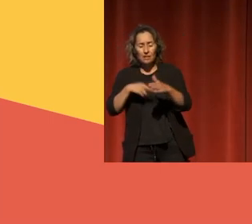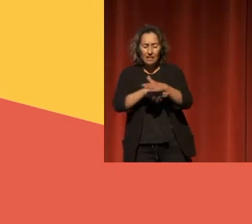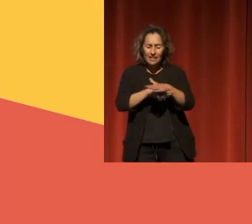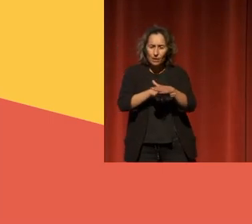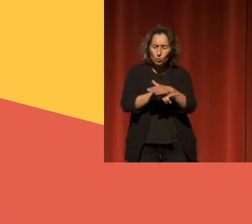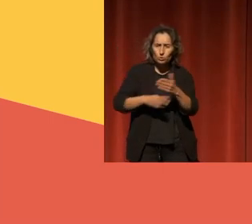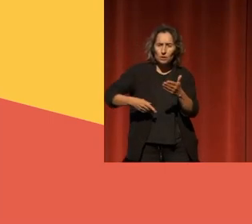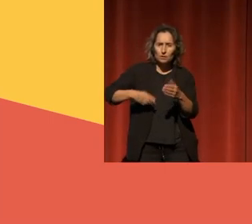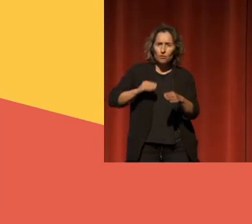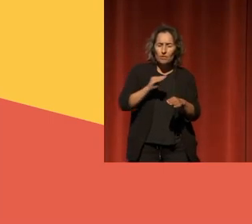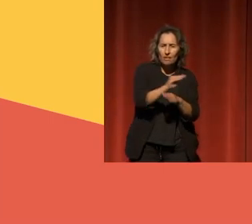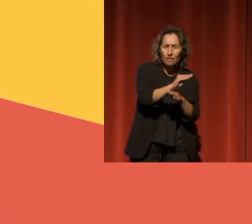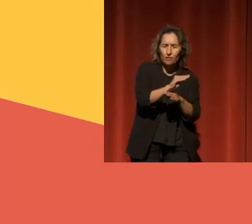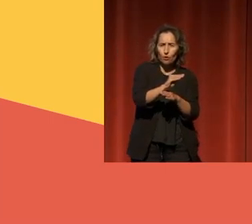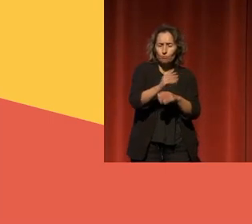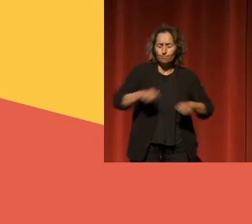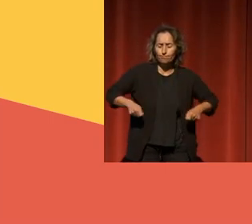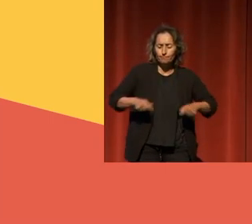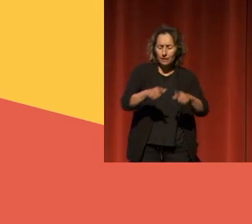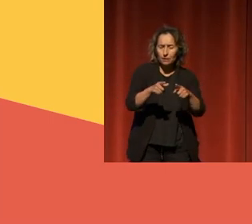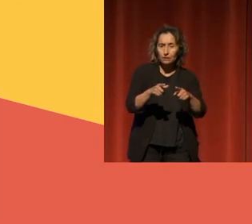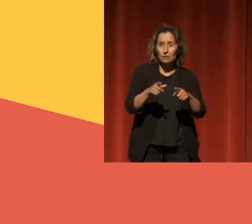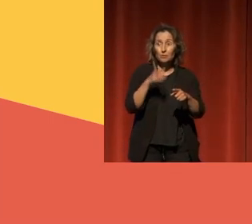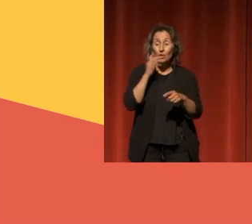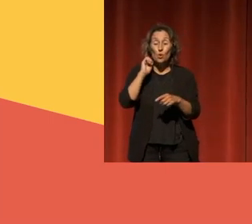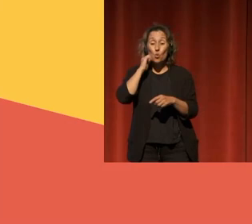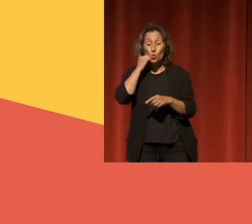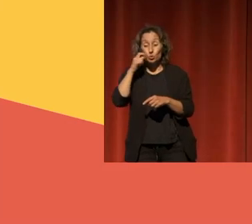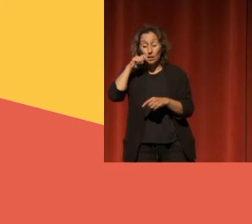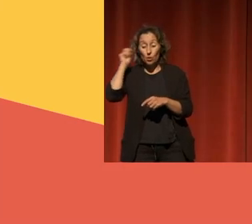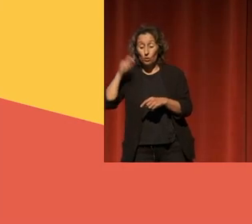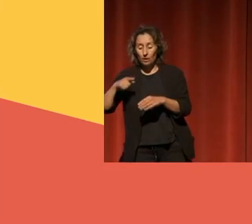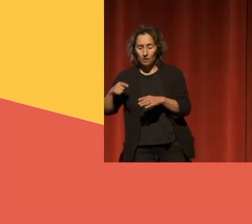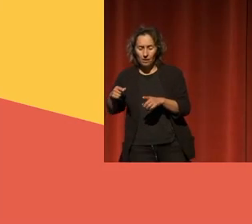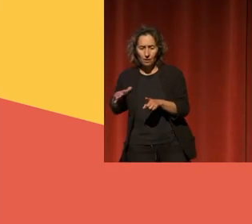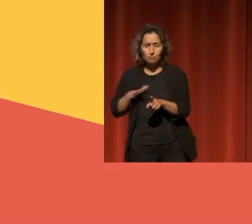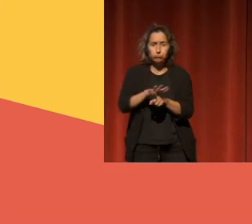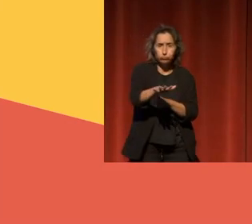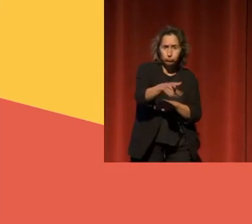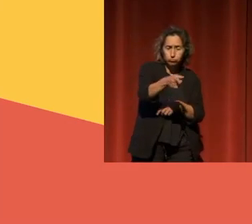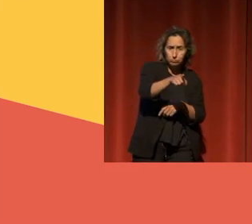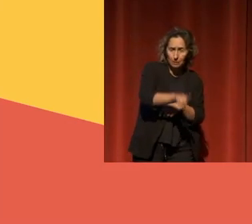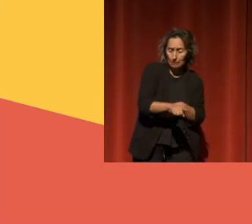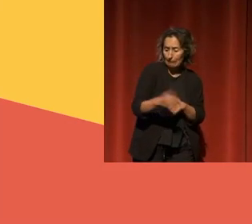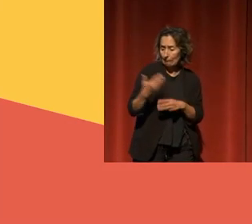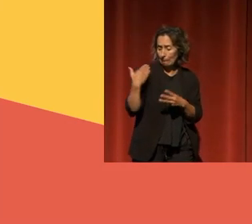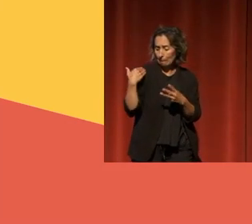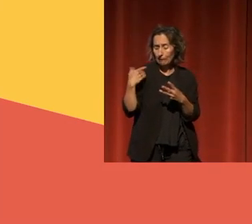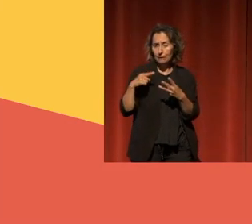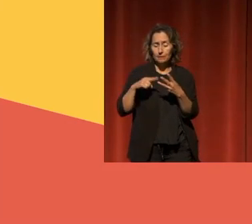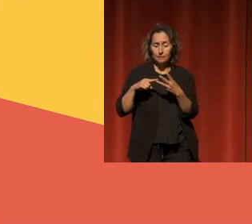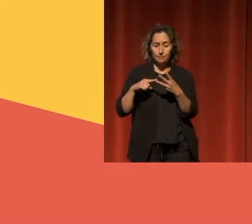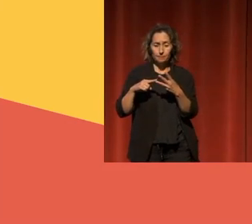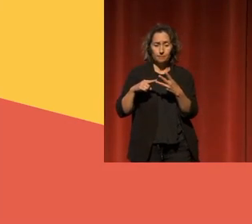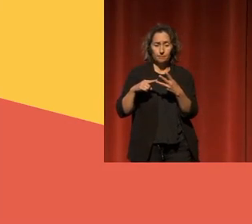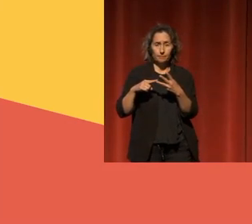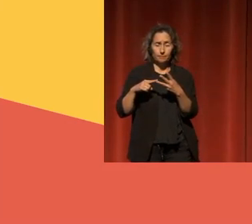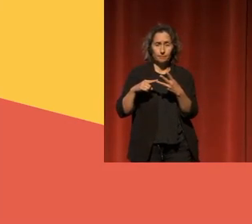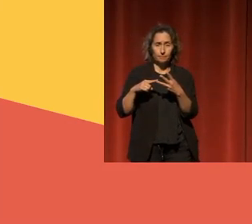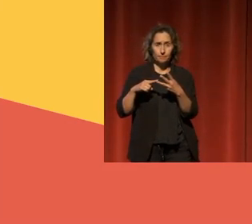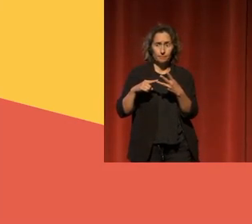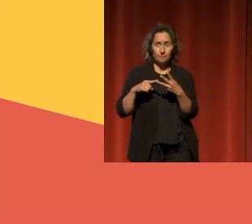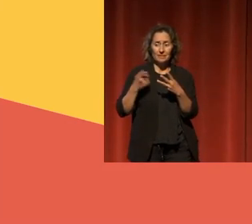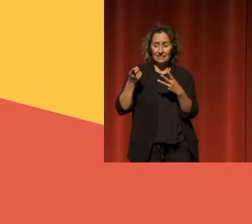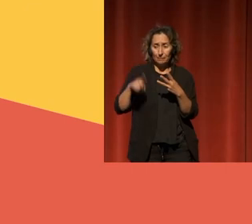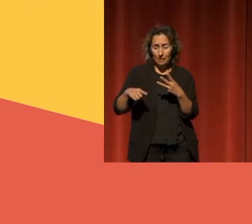cierta financiación por supuesto con la invasión de Rusia en Ucrania ahora con los últimos acontecimientos en en la